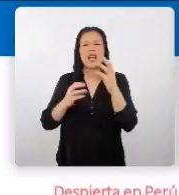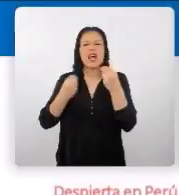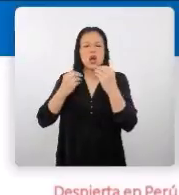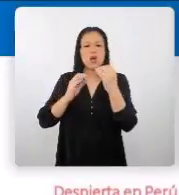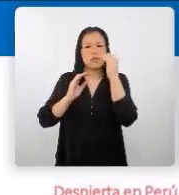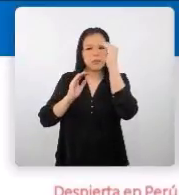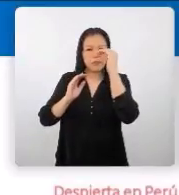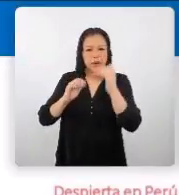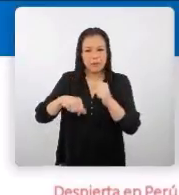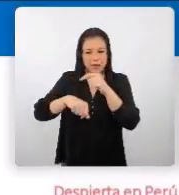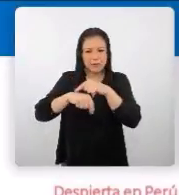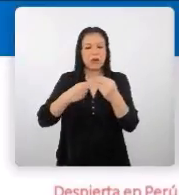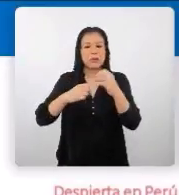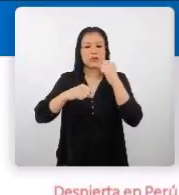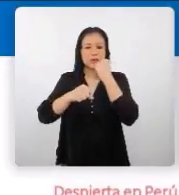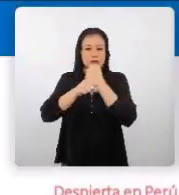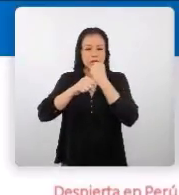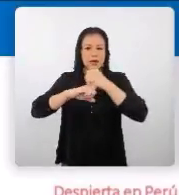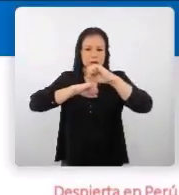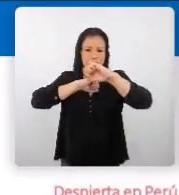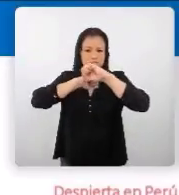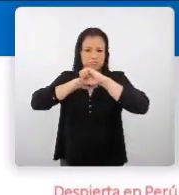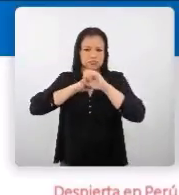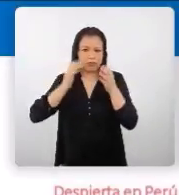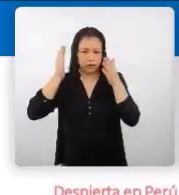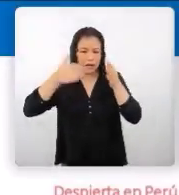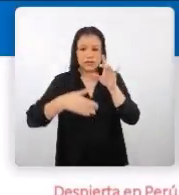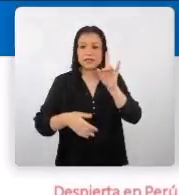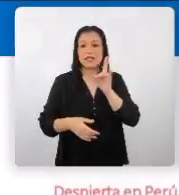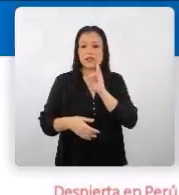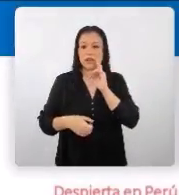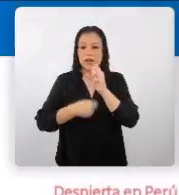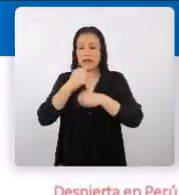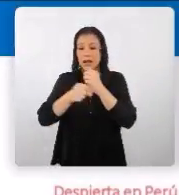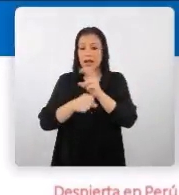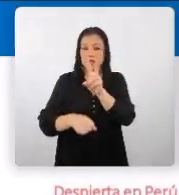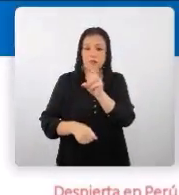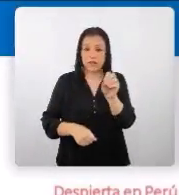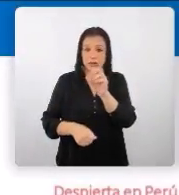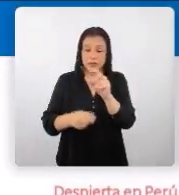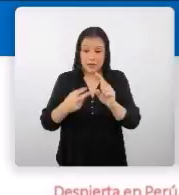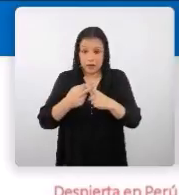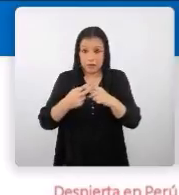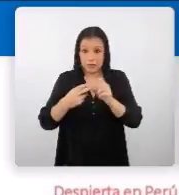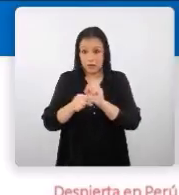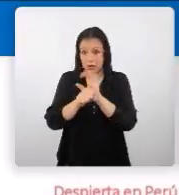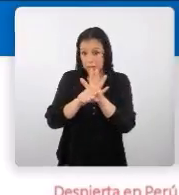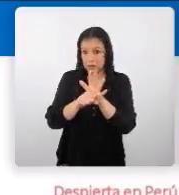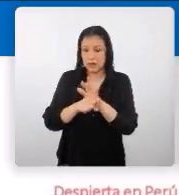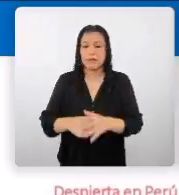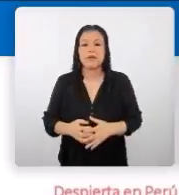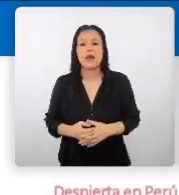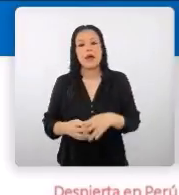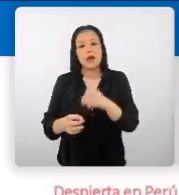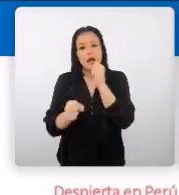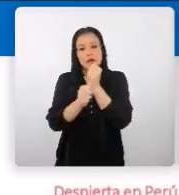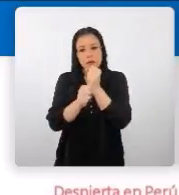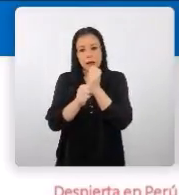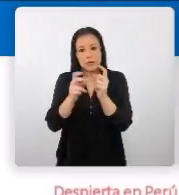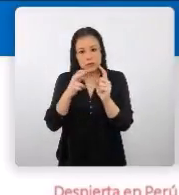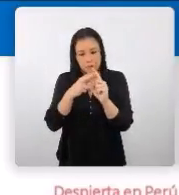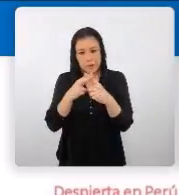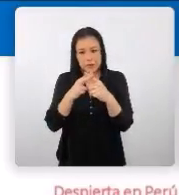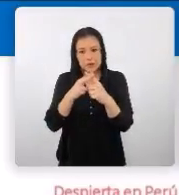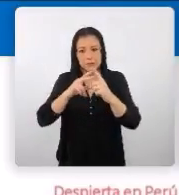hemos estado trabajando las campañas en Estados Unidos. En el año 2020, que empezó la pandemia, trabajamos o empezamos